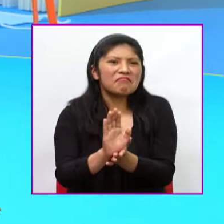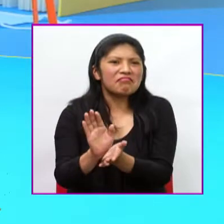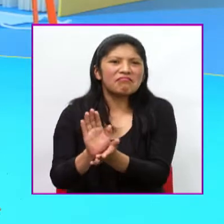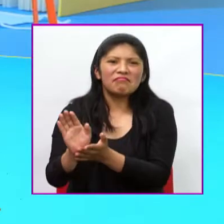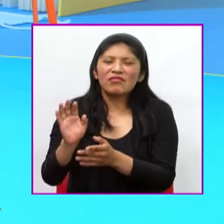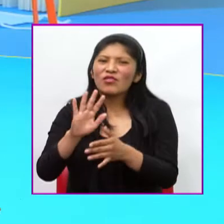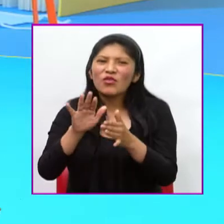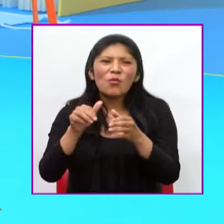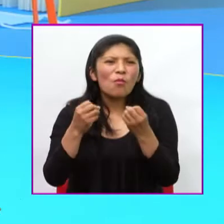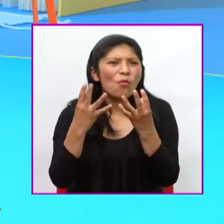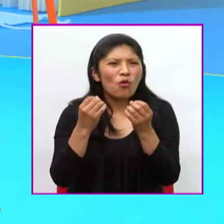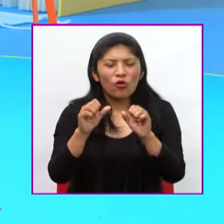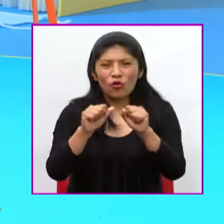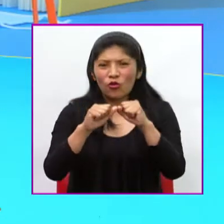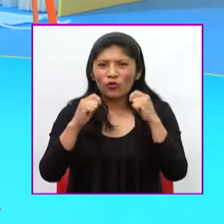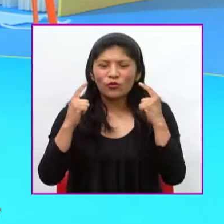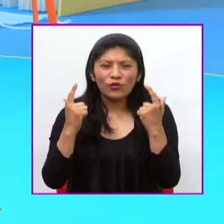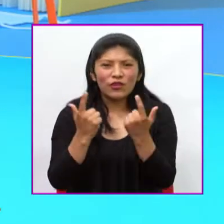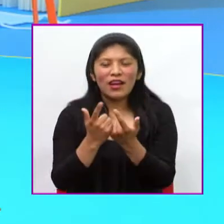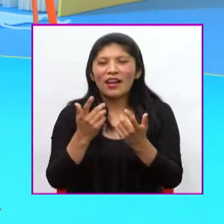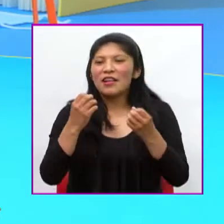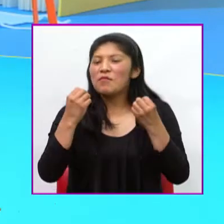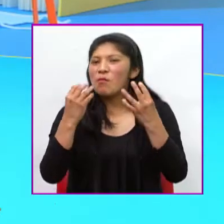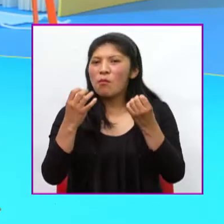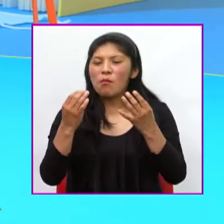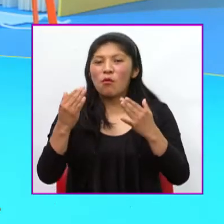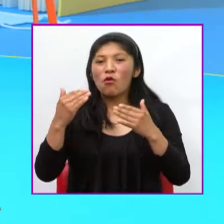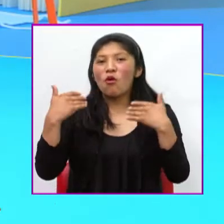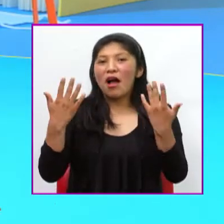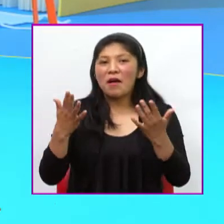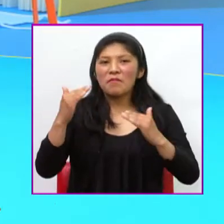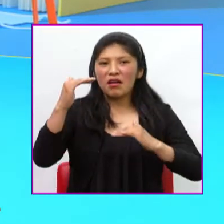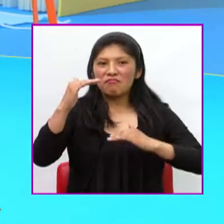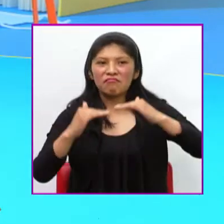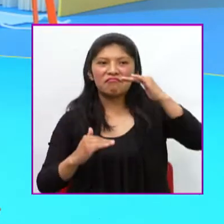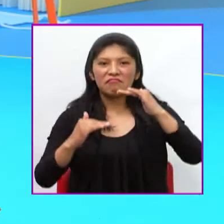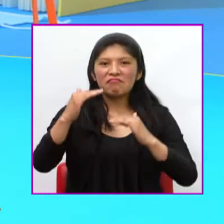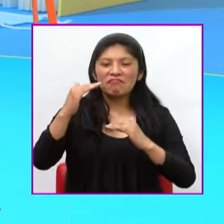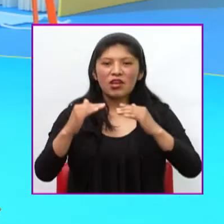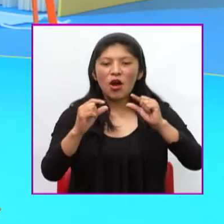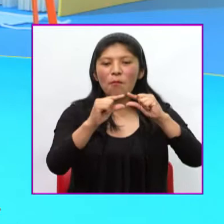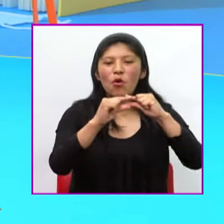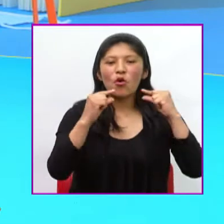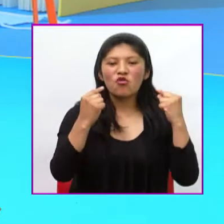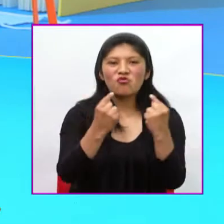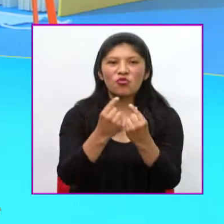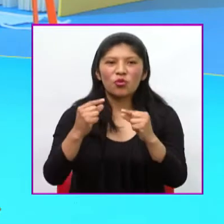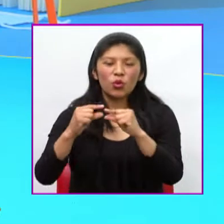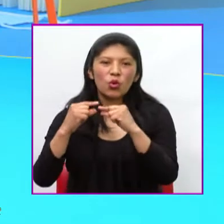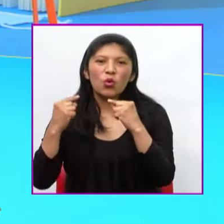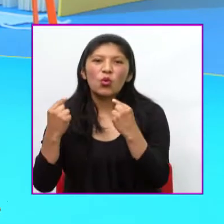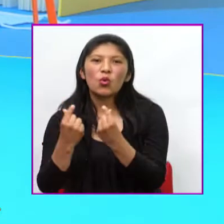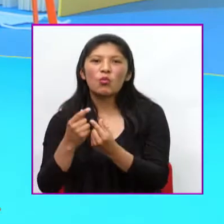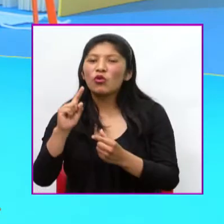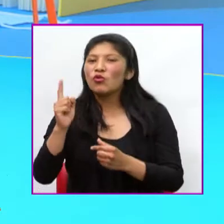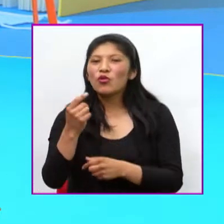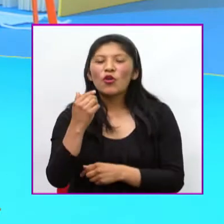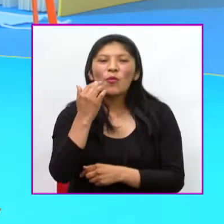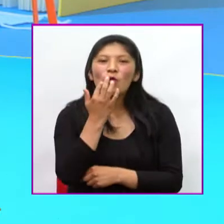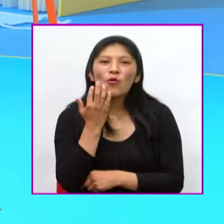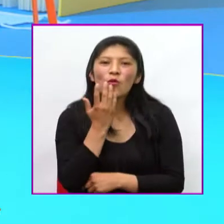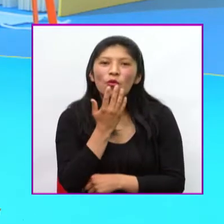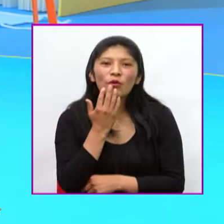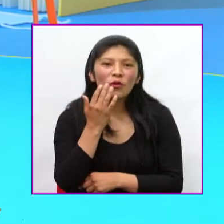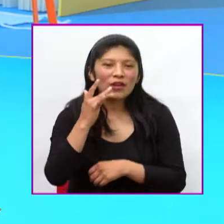era de tipo piramidal, separados por grupos solamente por el color de su